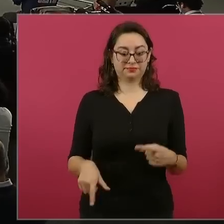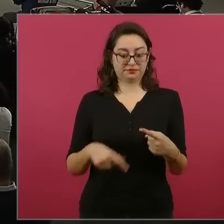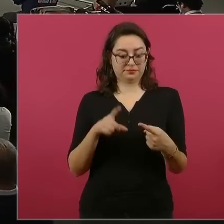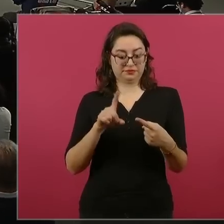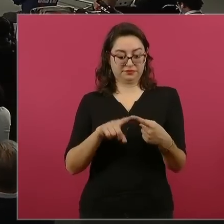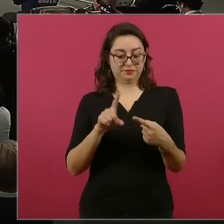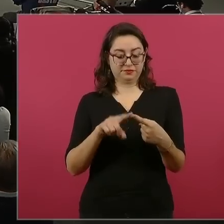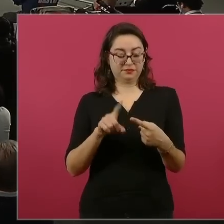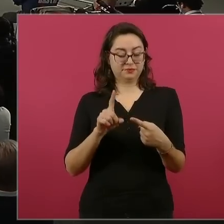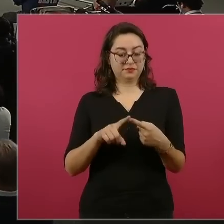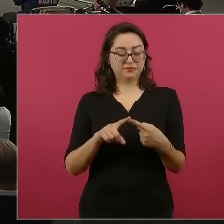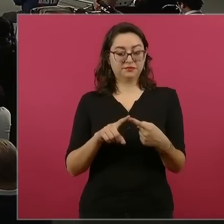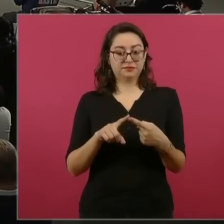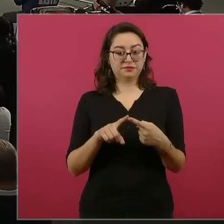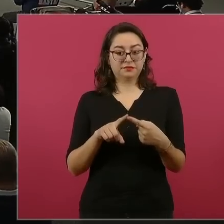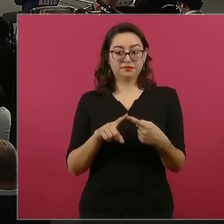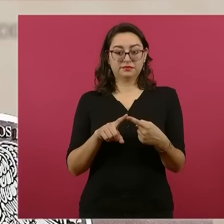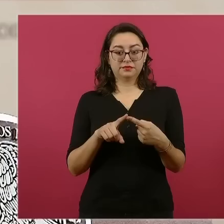libertad